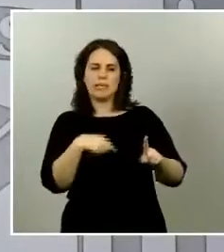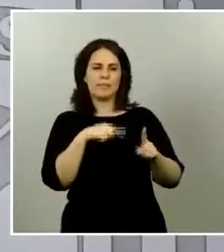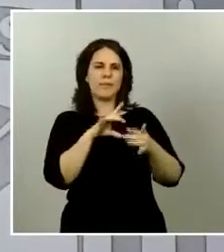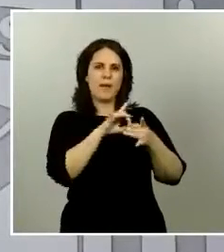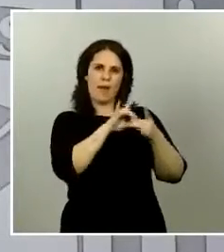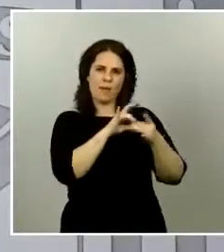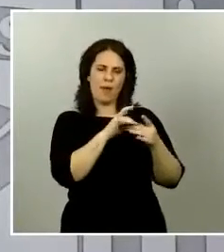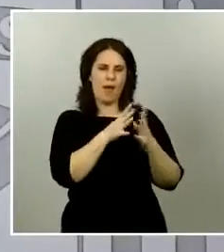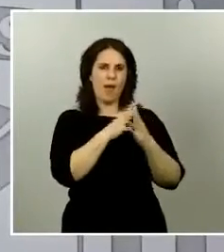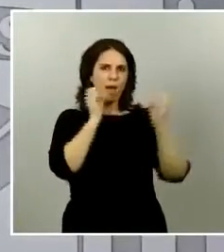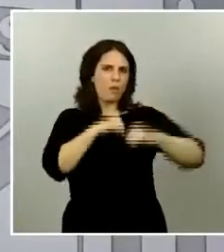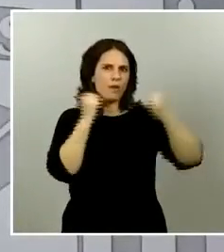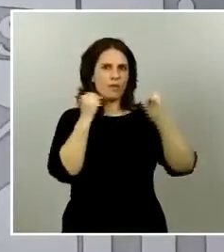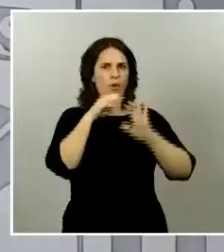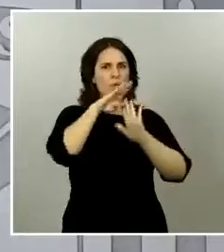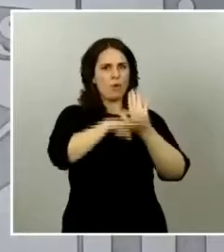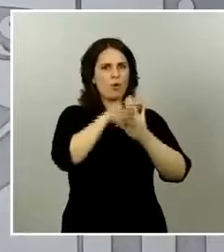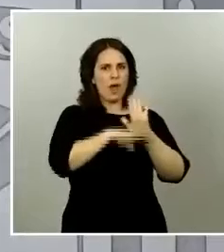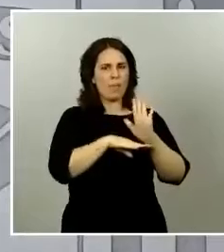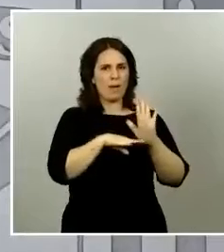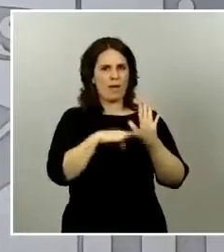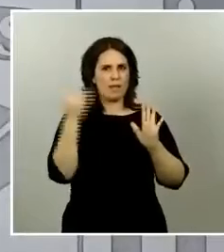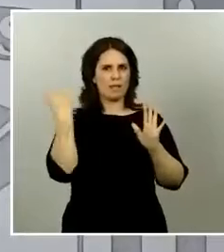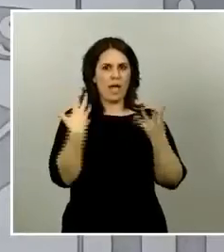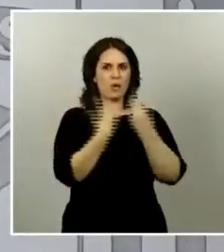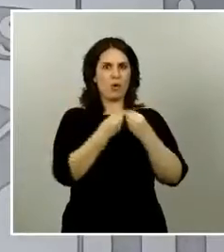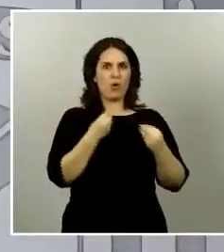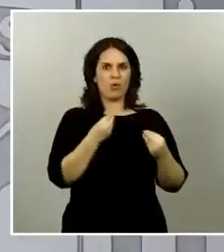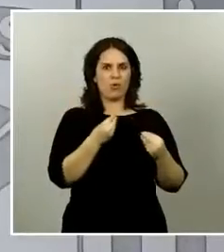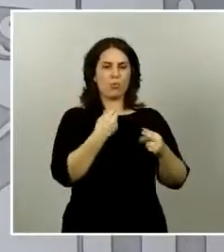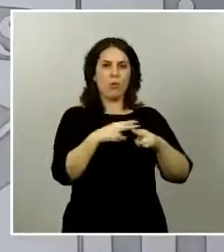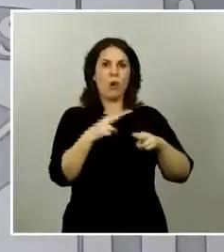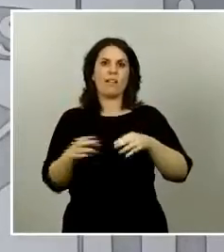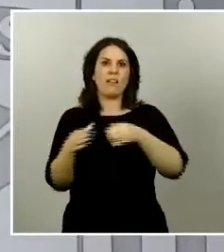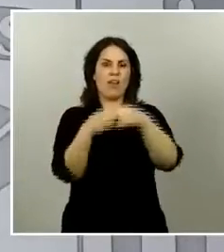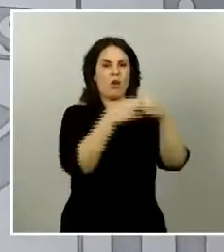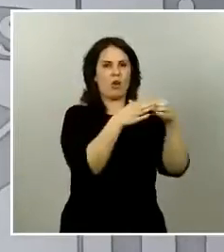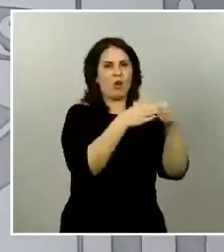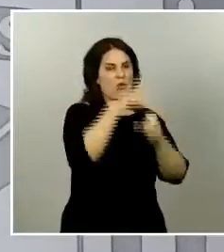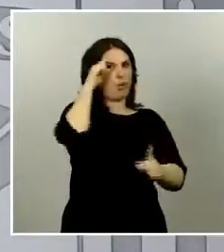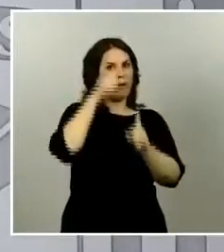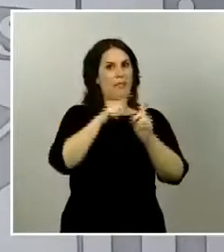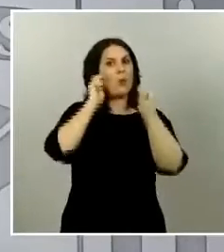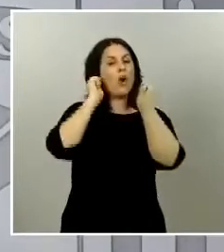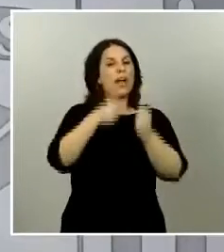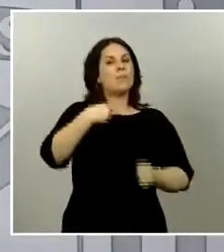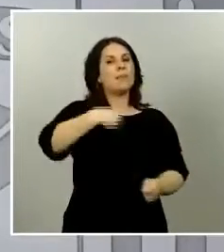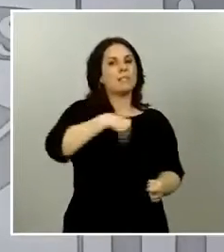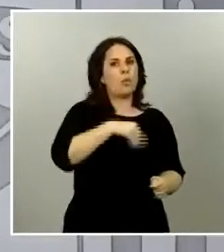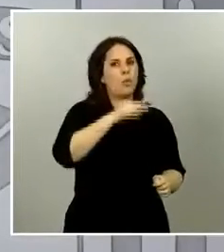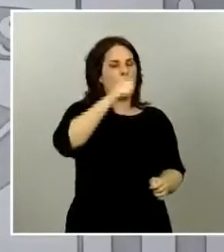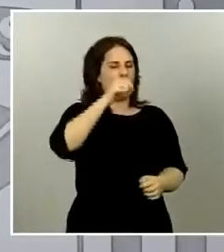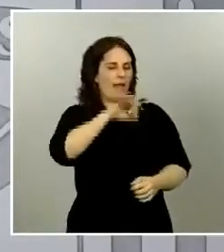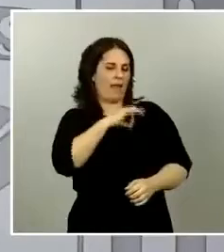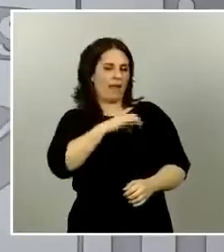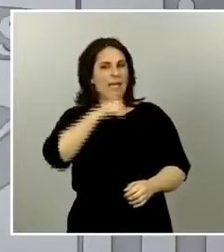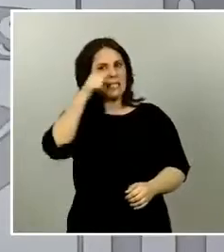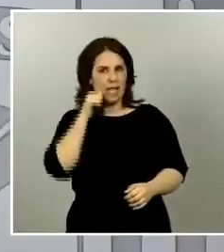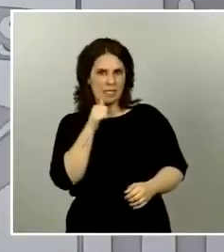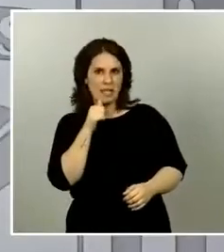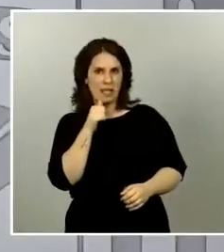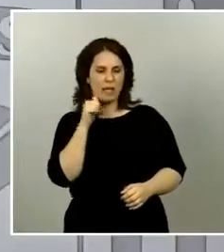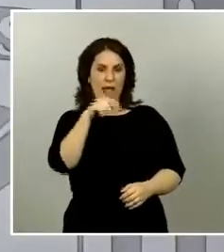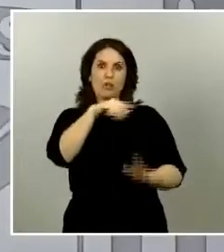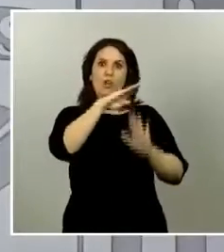determinarlo. Una cuestión es las alianzas, los acuerdos, los programas que hemos firmado con las formaciones políticas para la